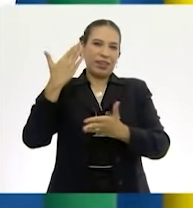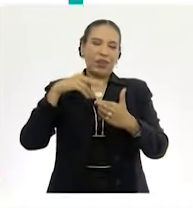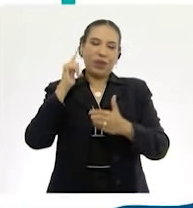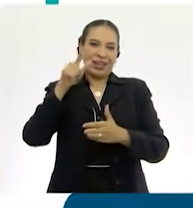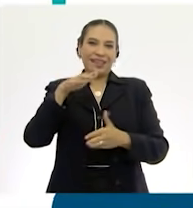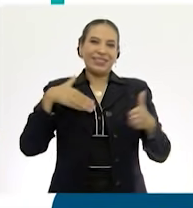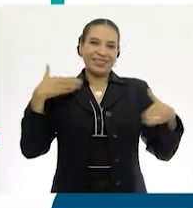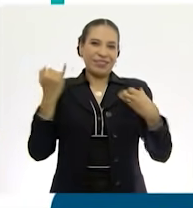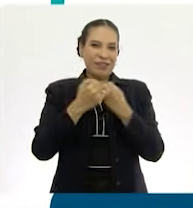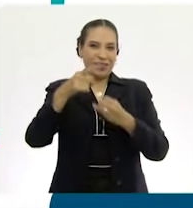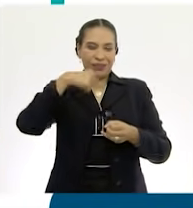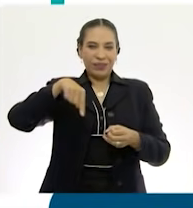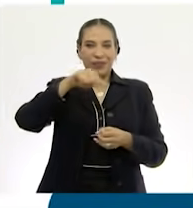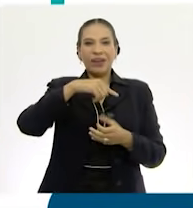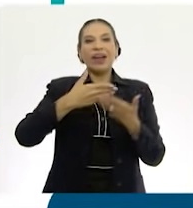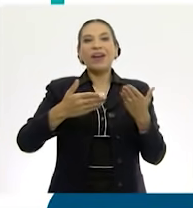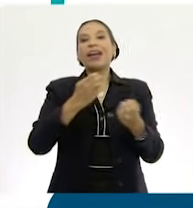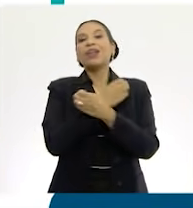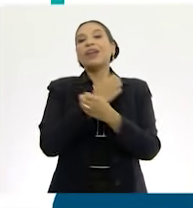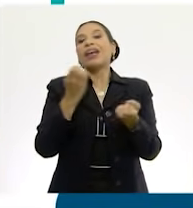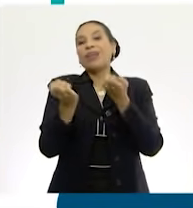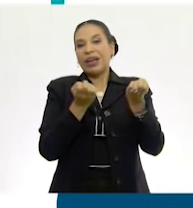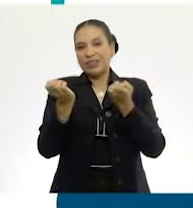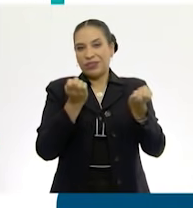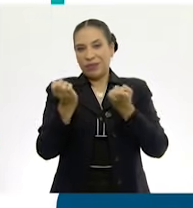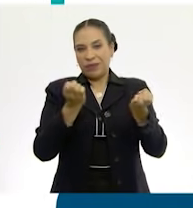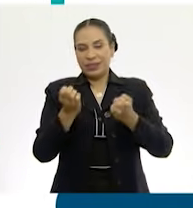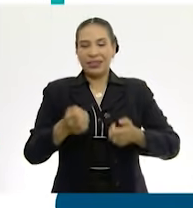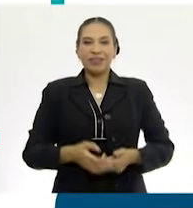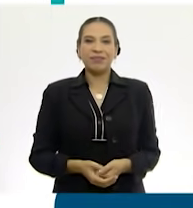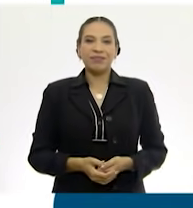nosotros. Gracias. A continuación, Educación Física.